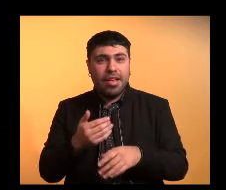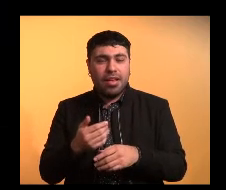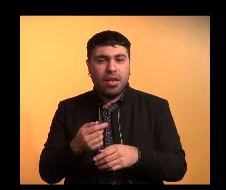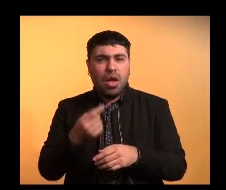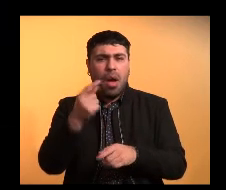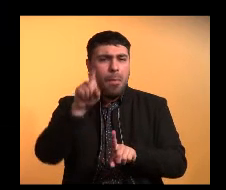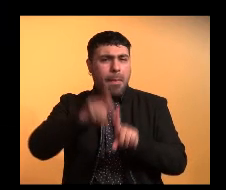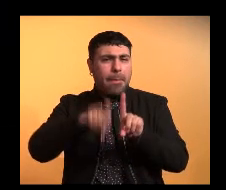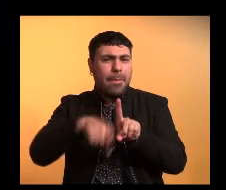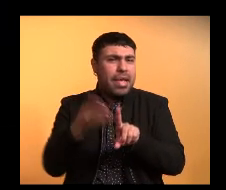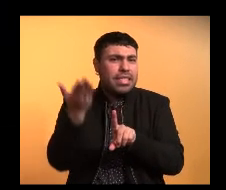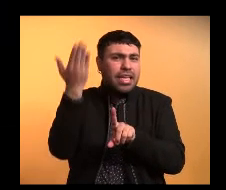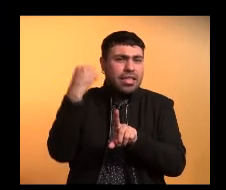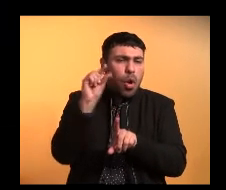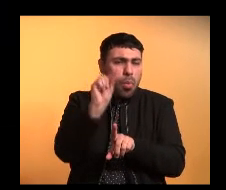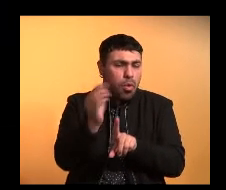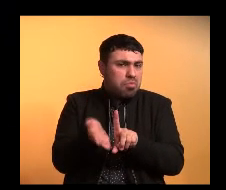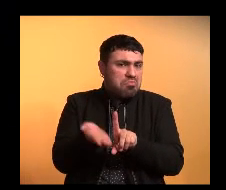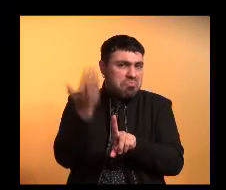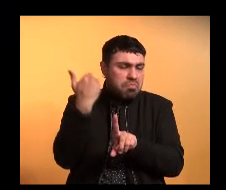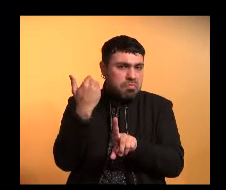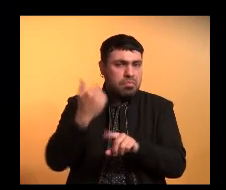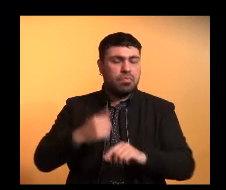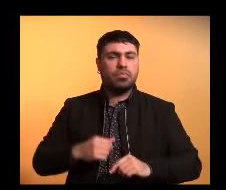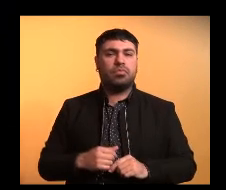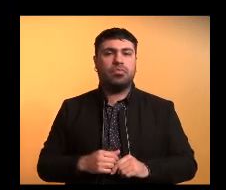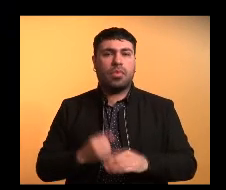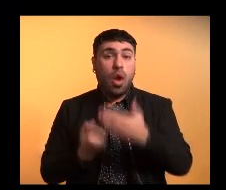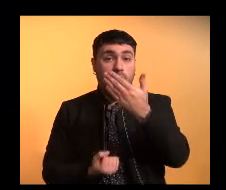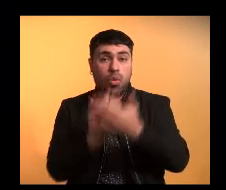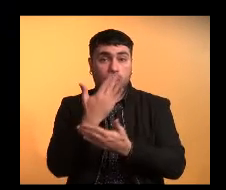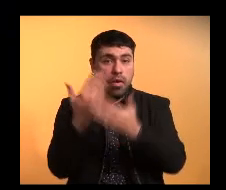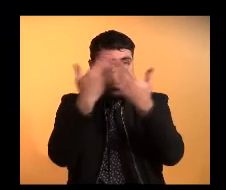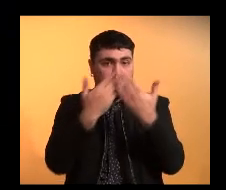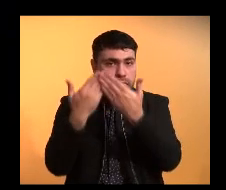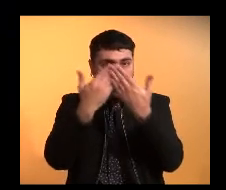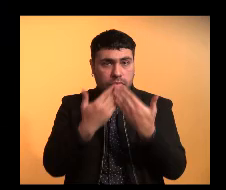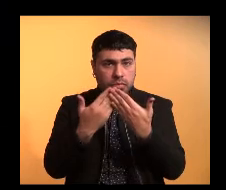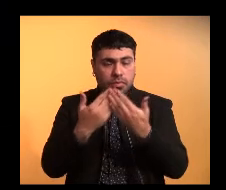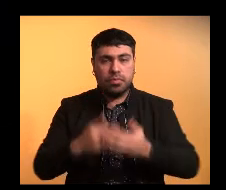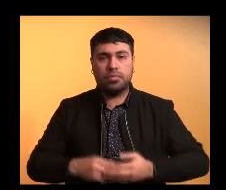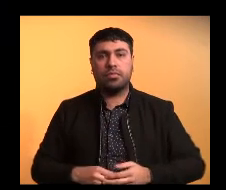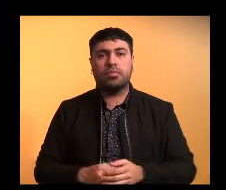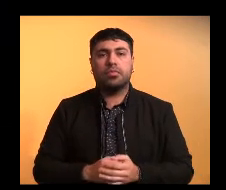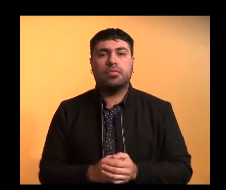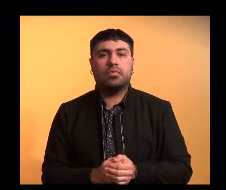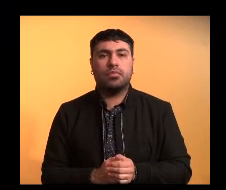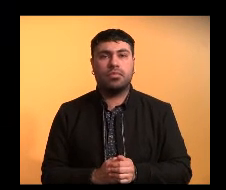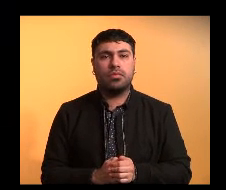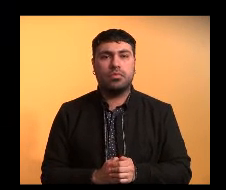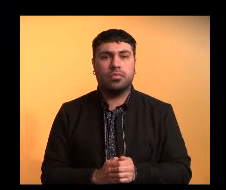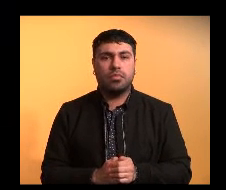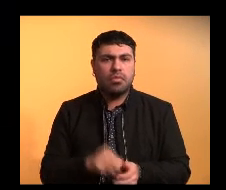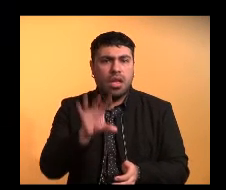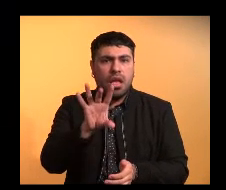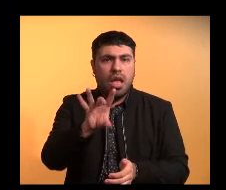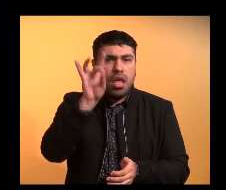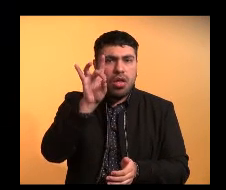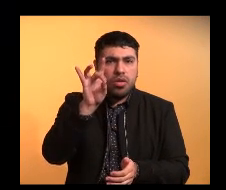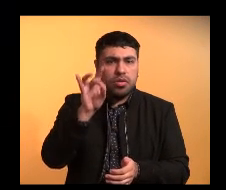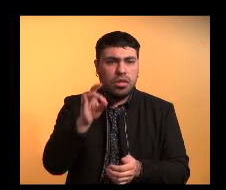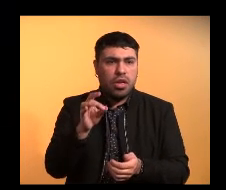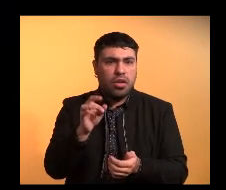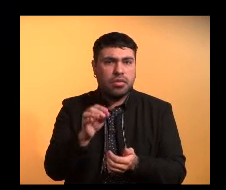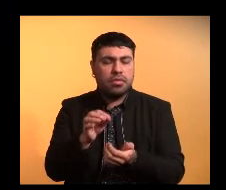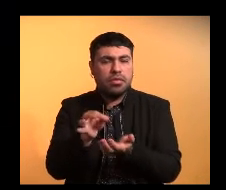par de meses, salió publicado un estudio en el cual se reportó la presencia de organismos, algas